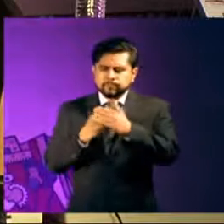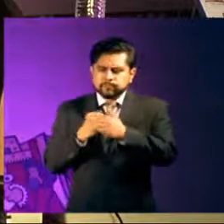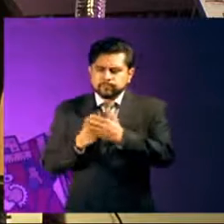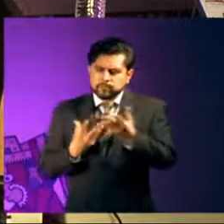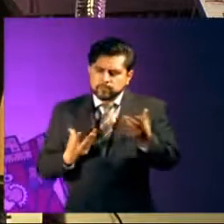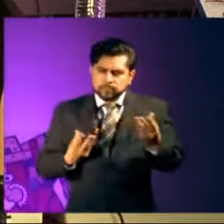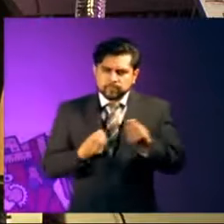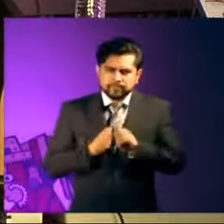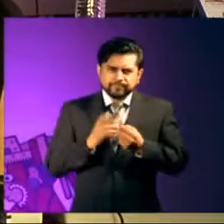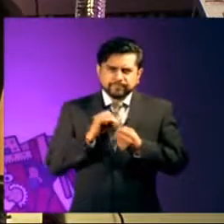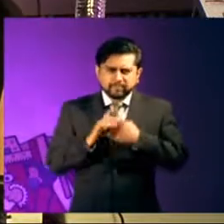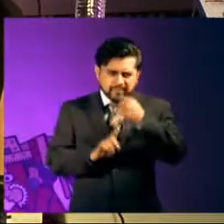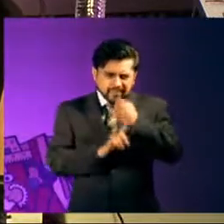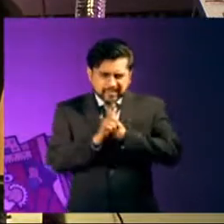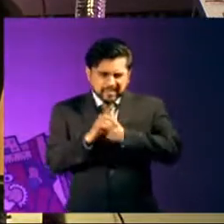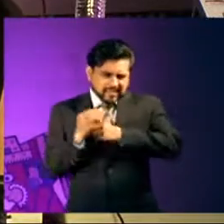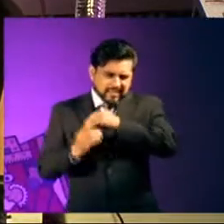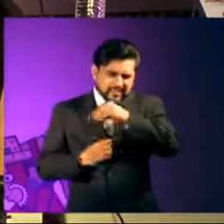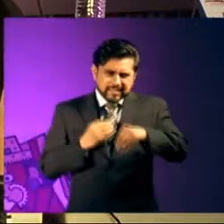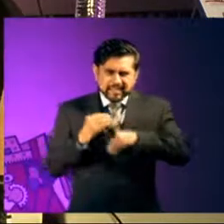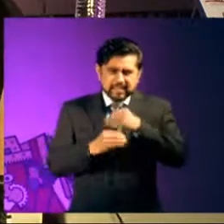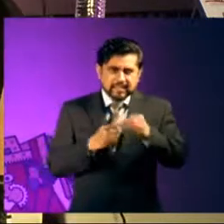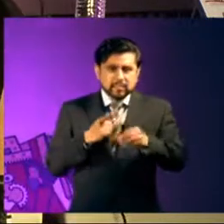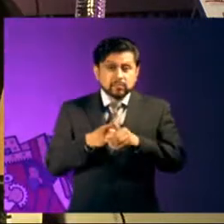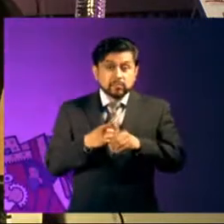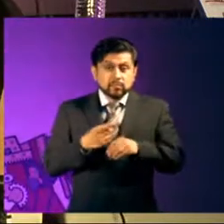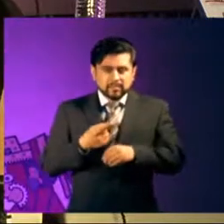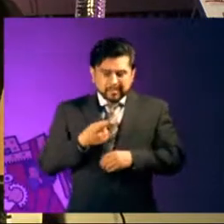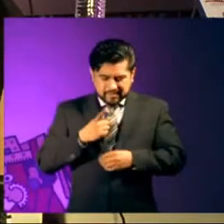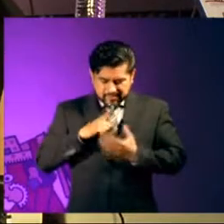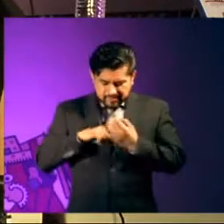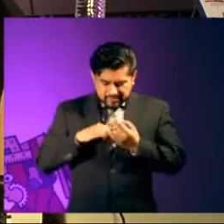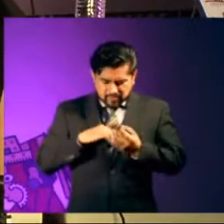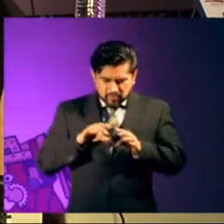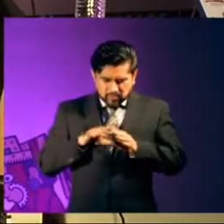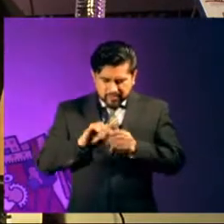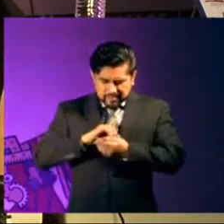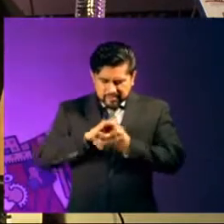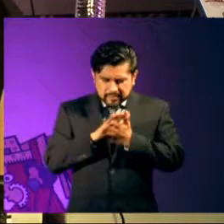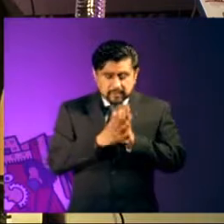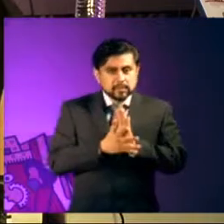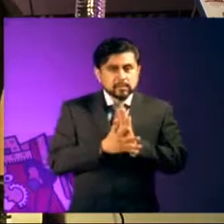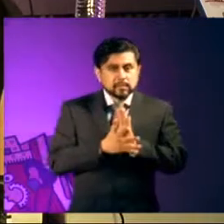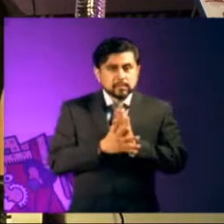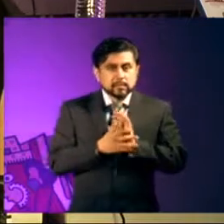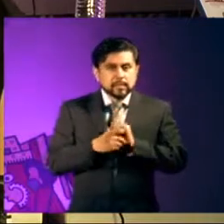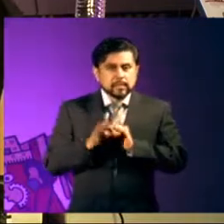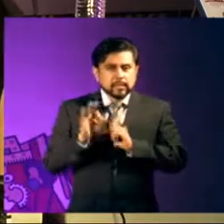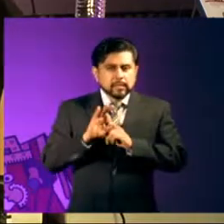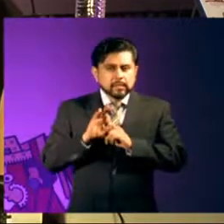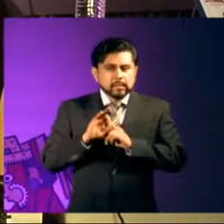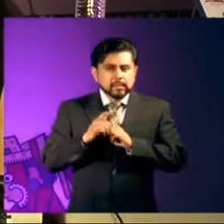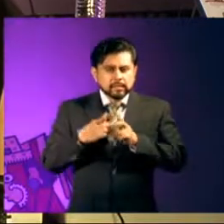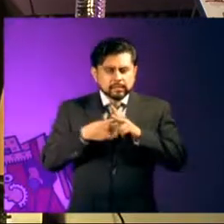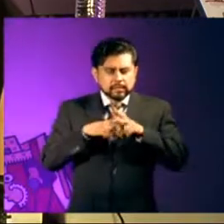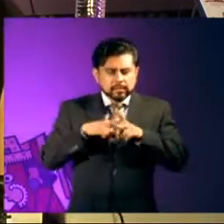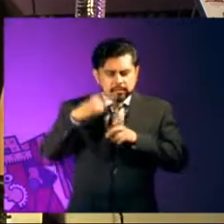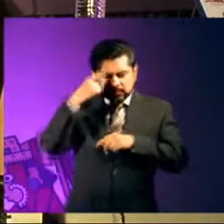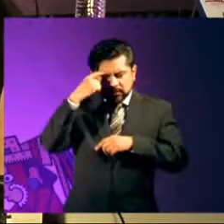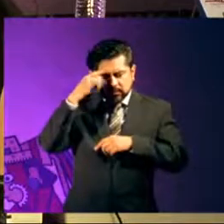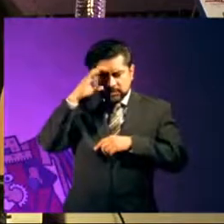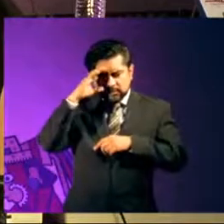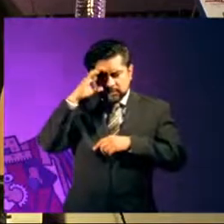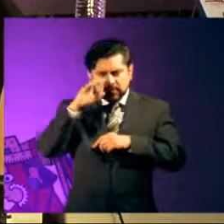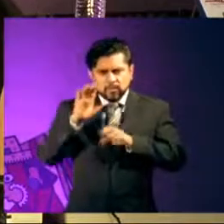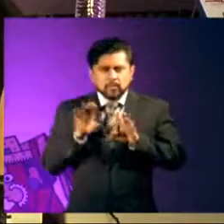pasa por encima etcétera pues te cambia te va cambiando y al principio quizás tu pensamiento se ubica más